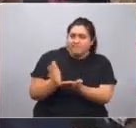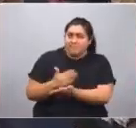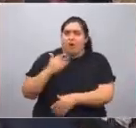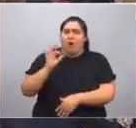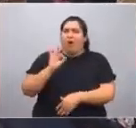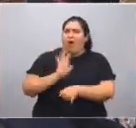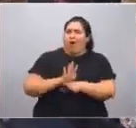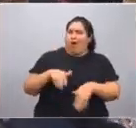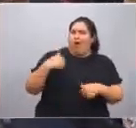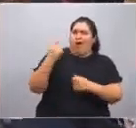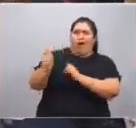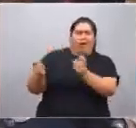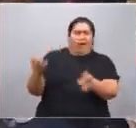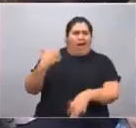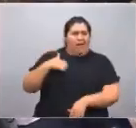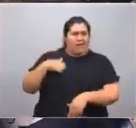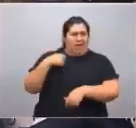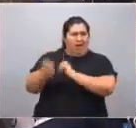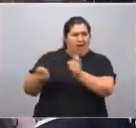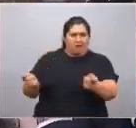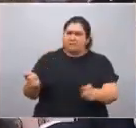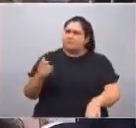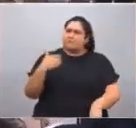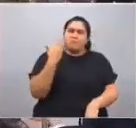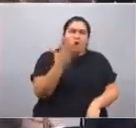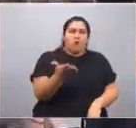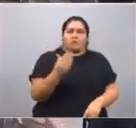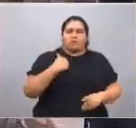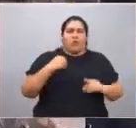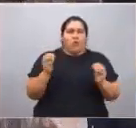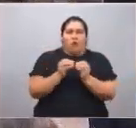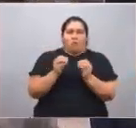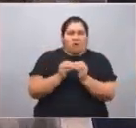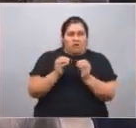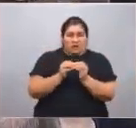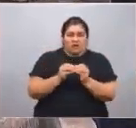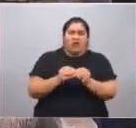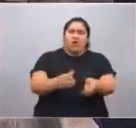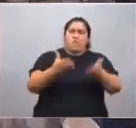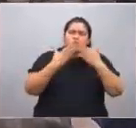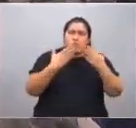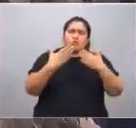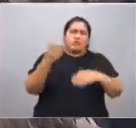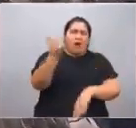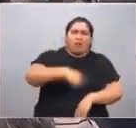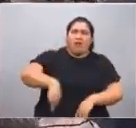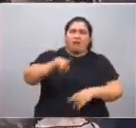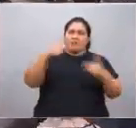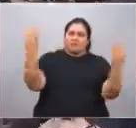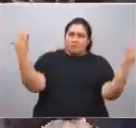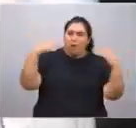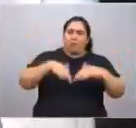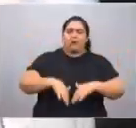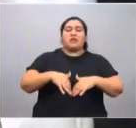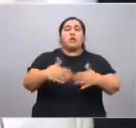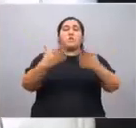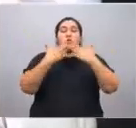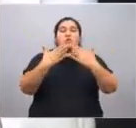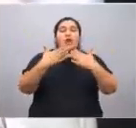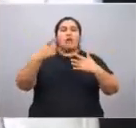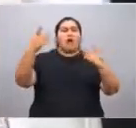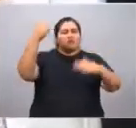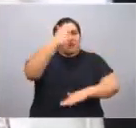entrega. Por eso, compañeros y compañeras, muchas gracias por venir, muchas gracias